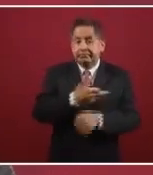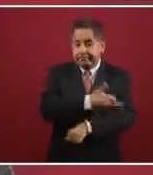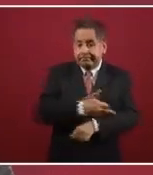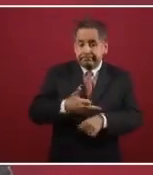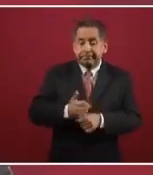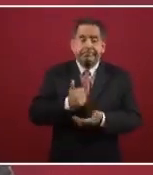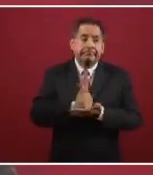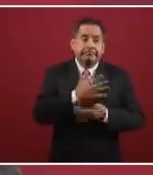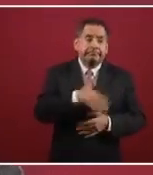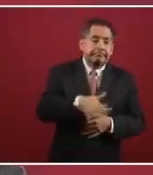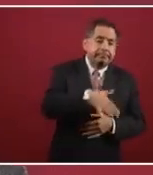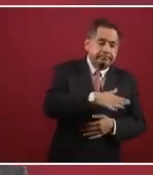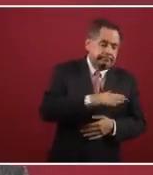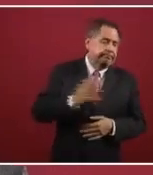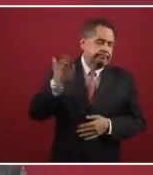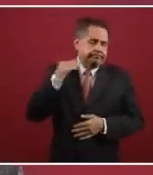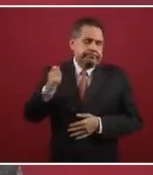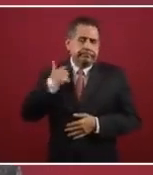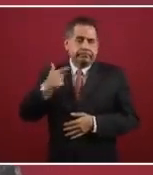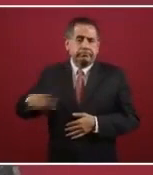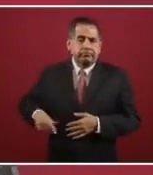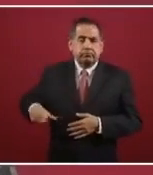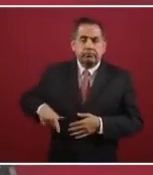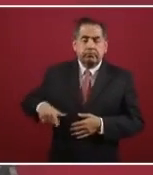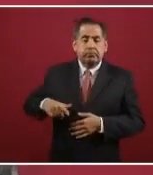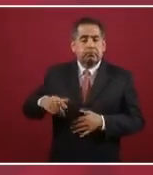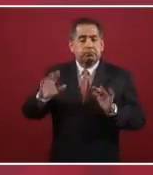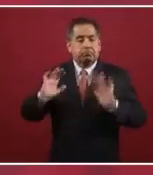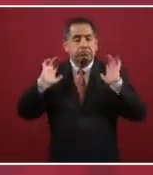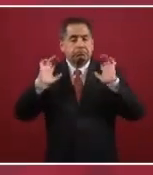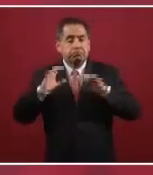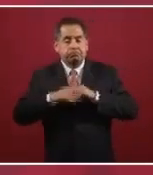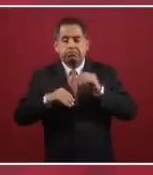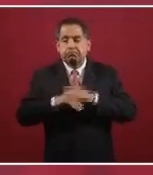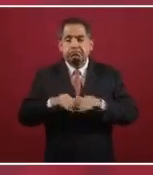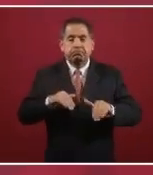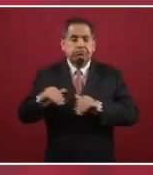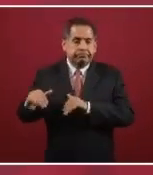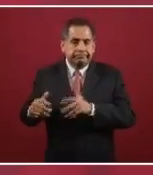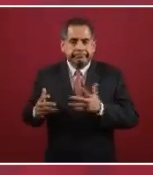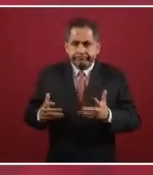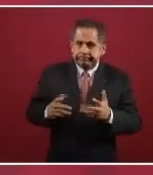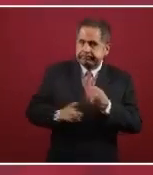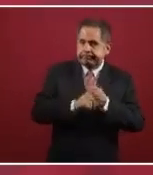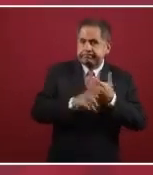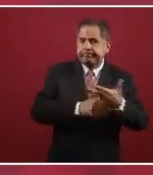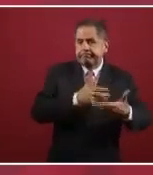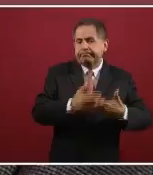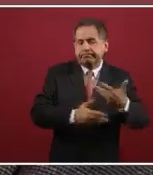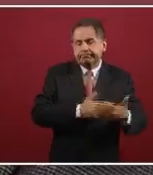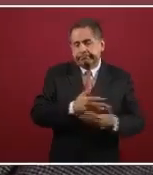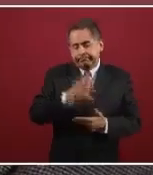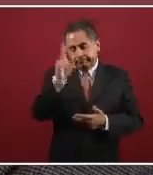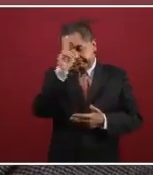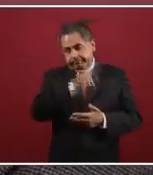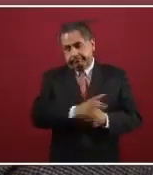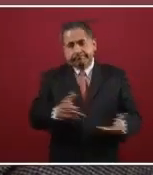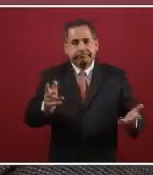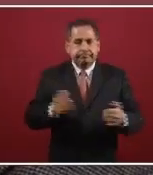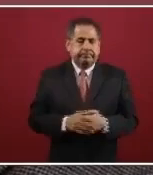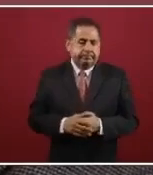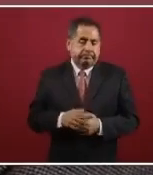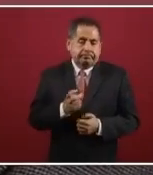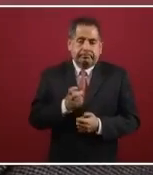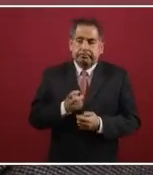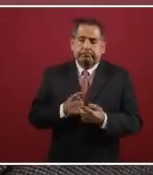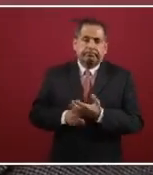hubo una ausencia del Estado, de ahí la magnitud que alcanzó esta tragedia en los últimos años. Y por